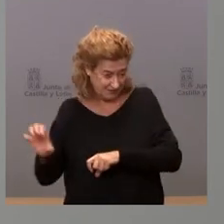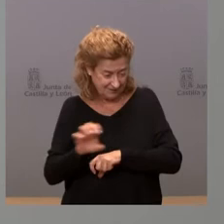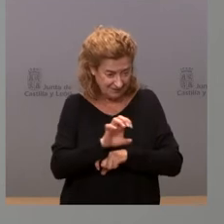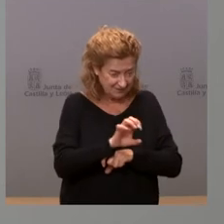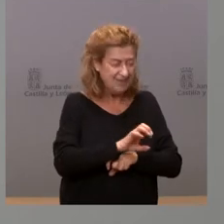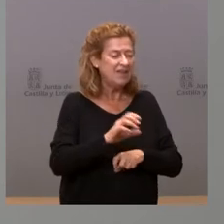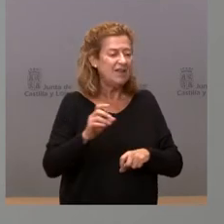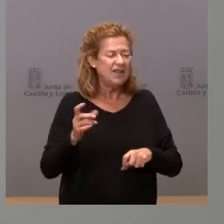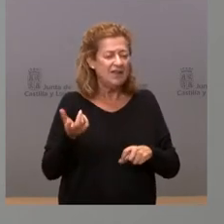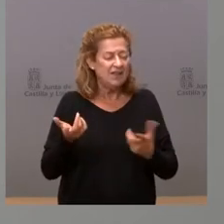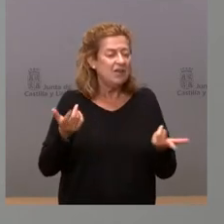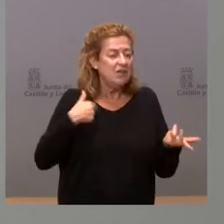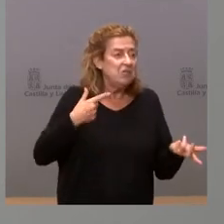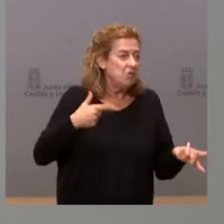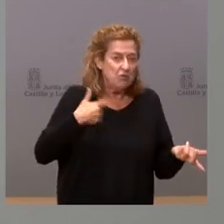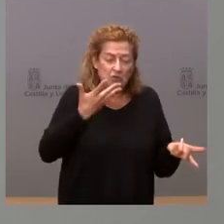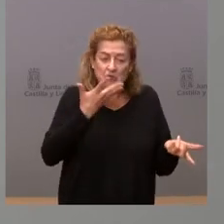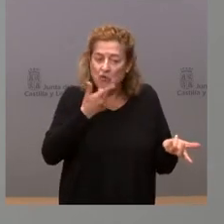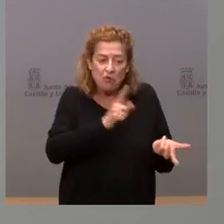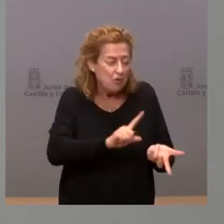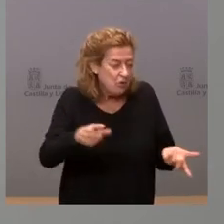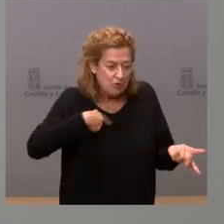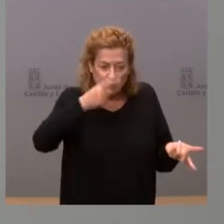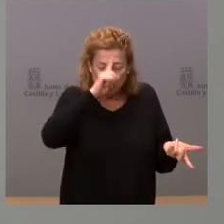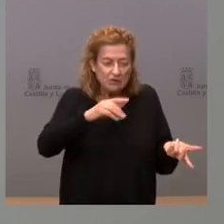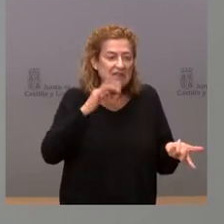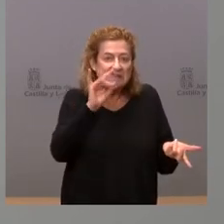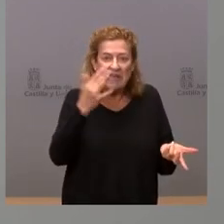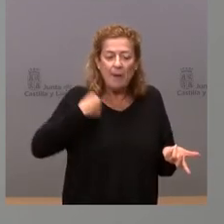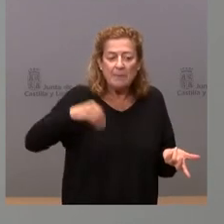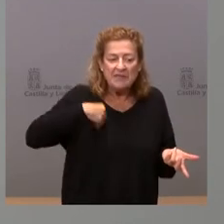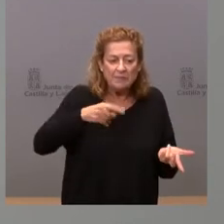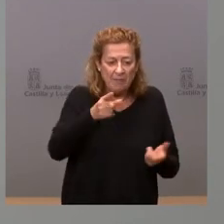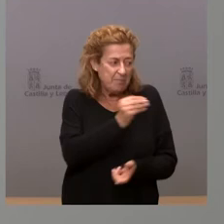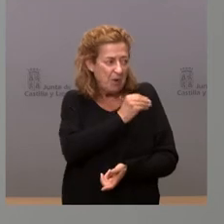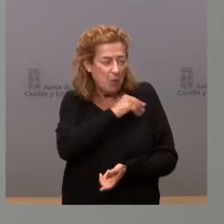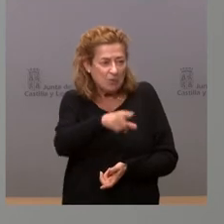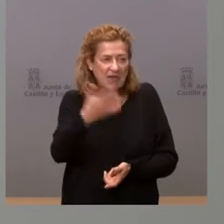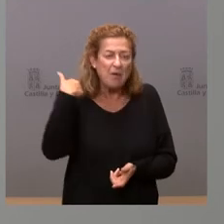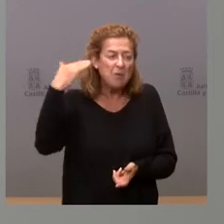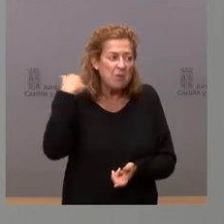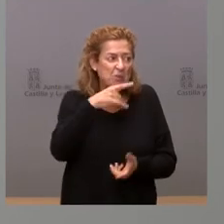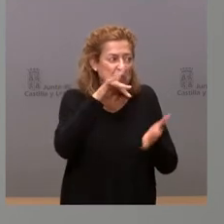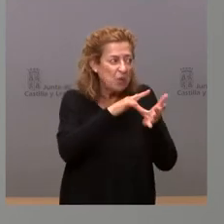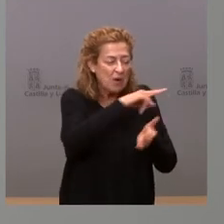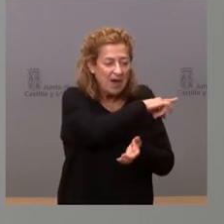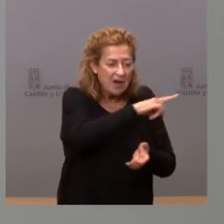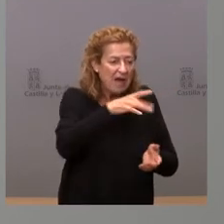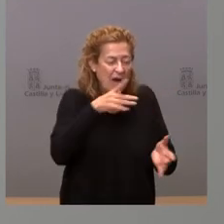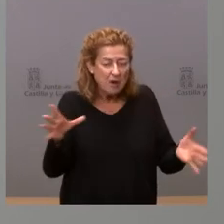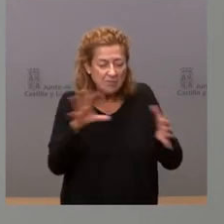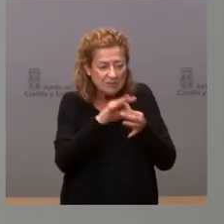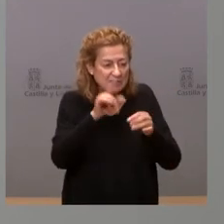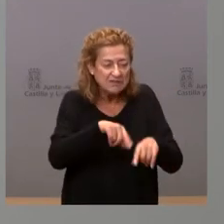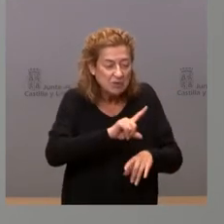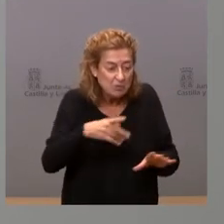no desconozco no sé decirle si fue la misma que me preguntaba ustedes era una de esas empresas son tres empresas privadas se va a